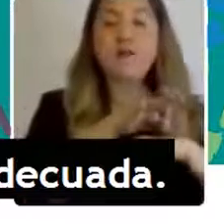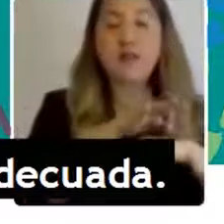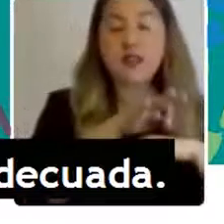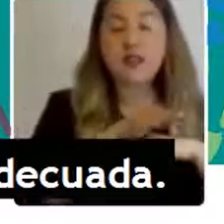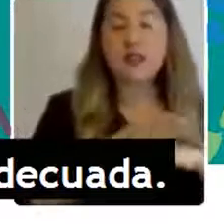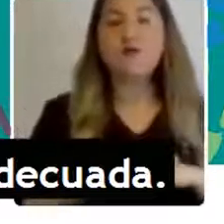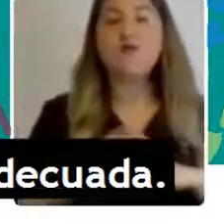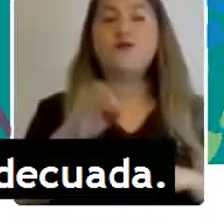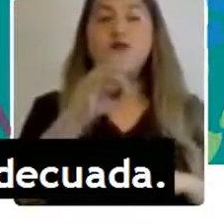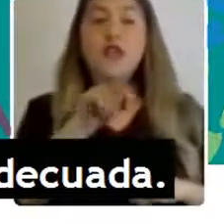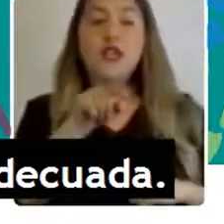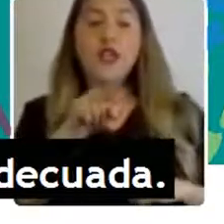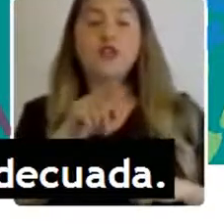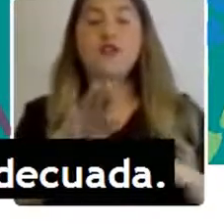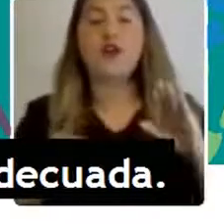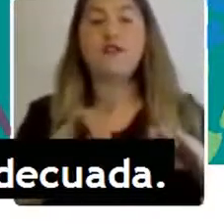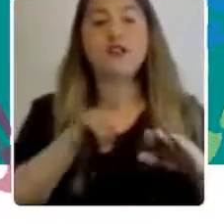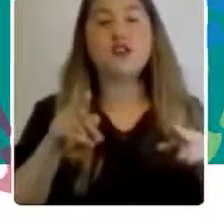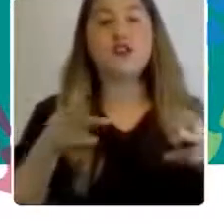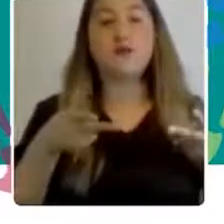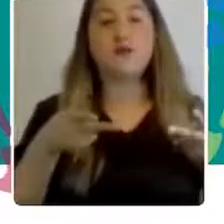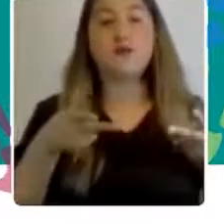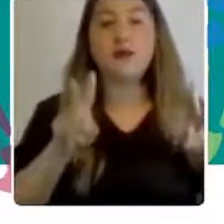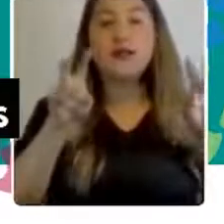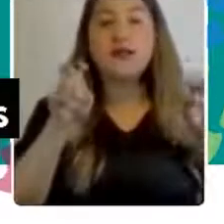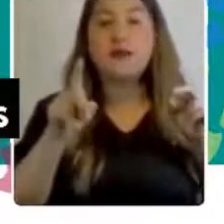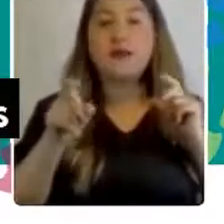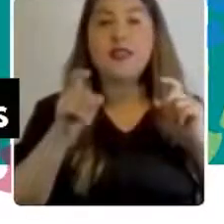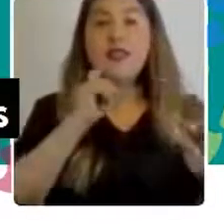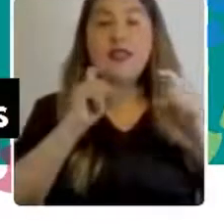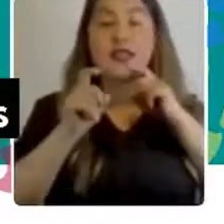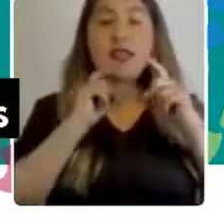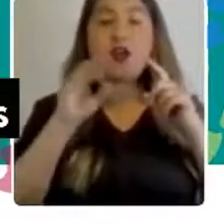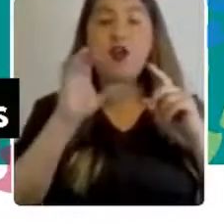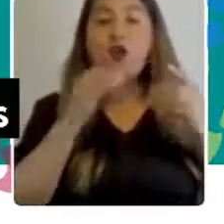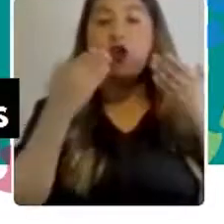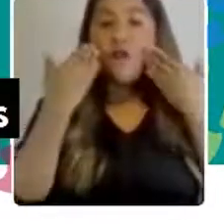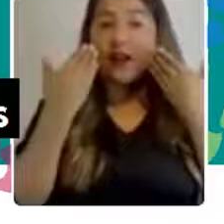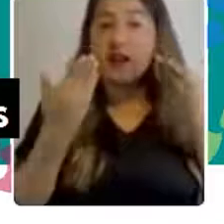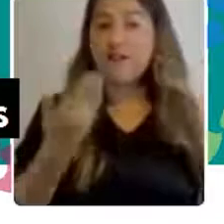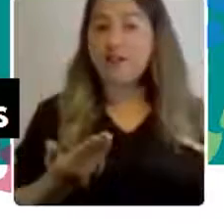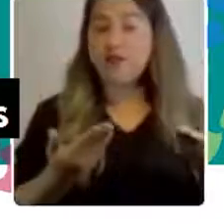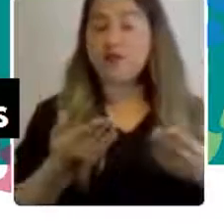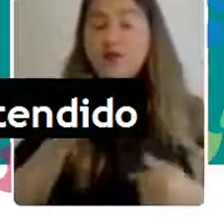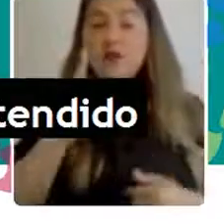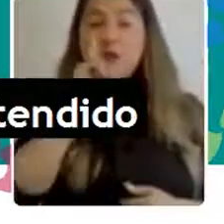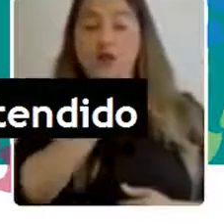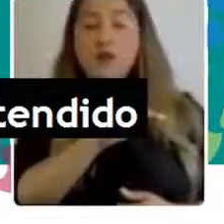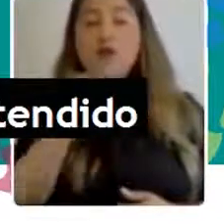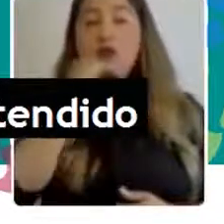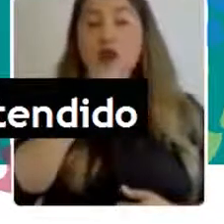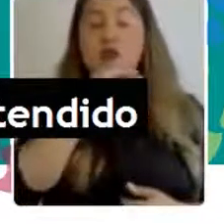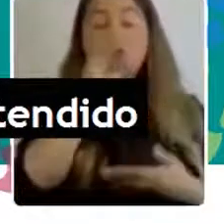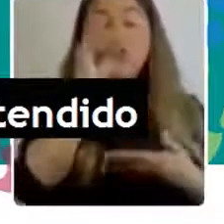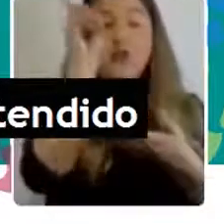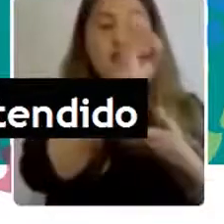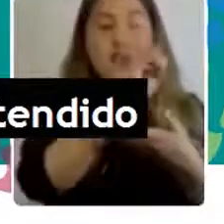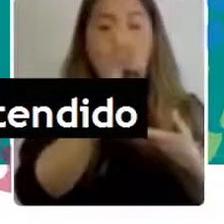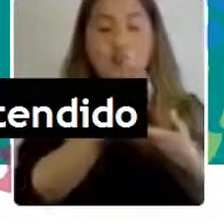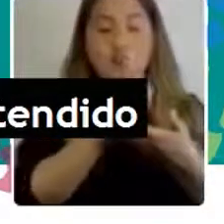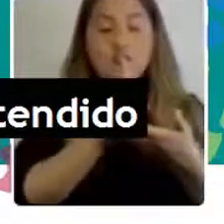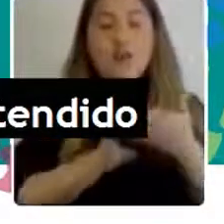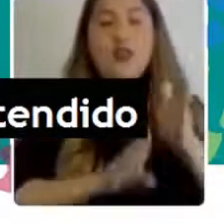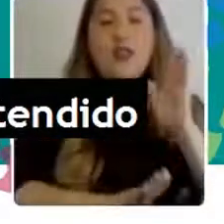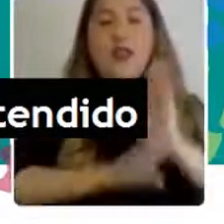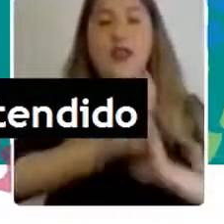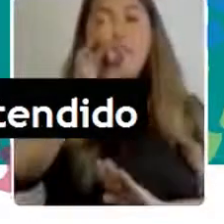y beneficio en los pacientes de una forma adecuada. Y lo tercero, que es el uso de diseños con alto riesgo de sesgo, como todos los elementos de